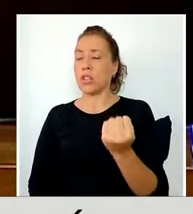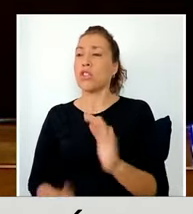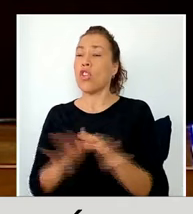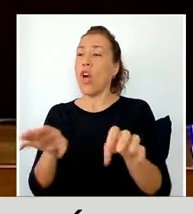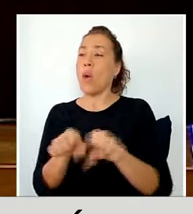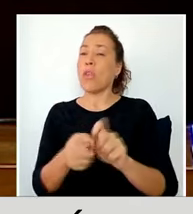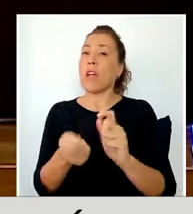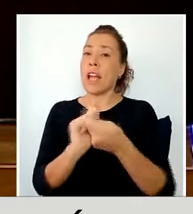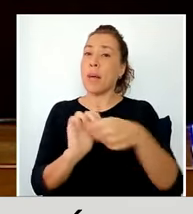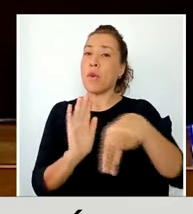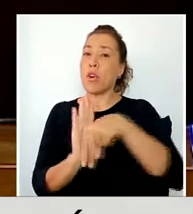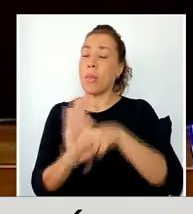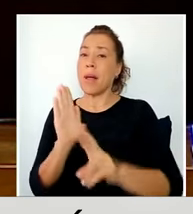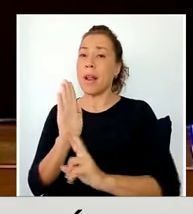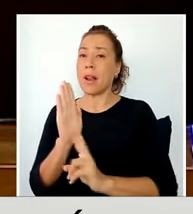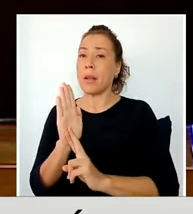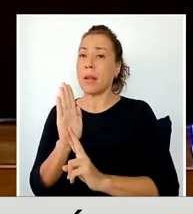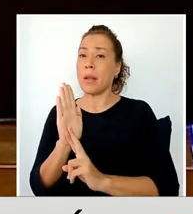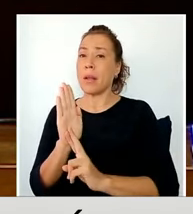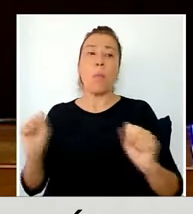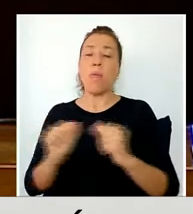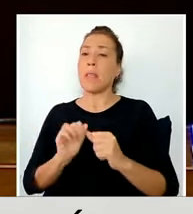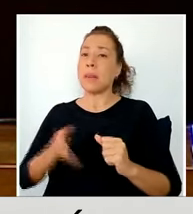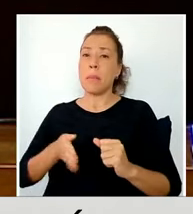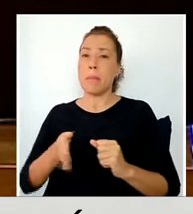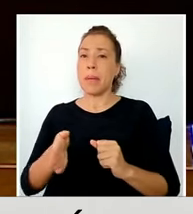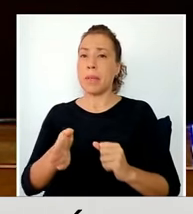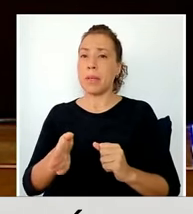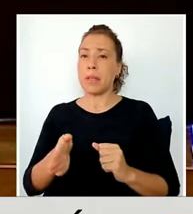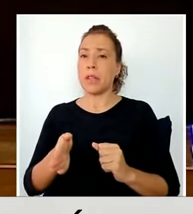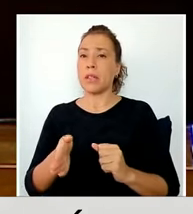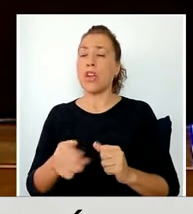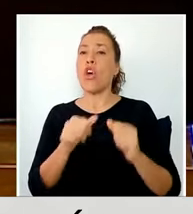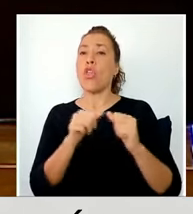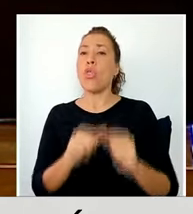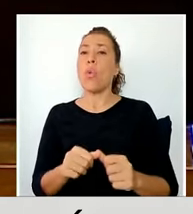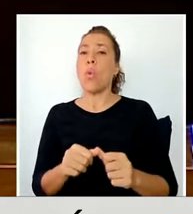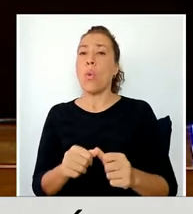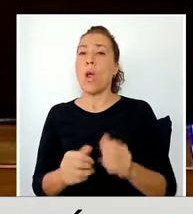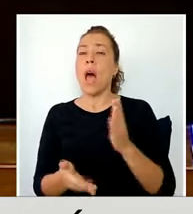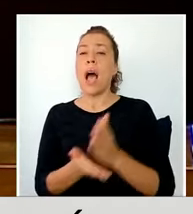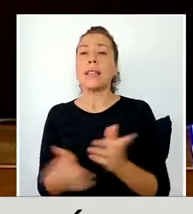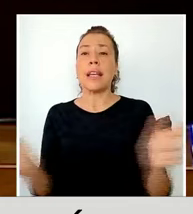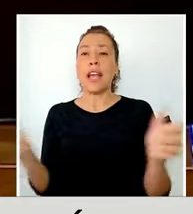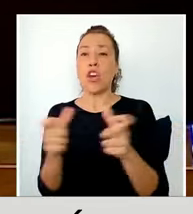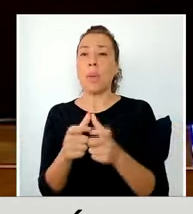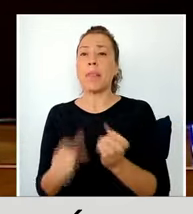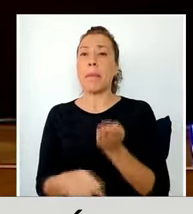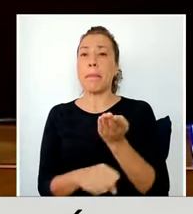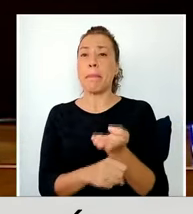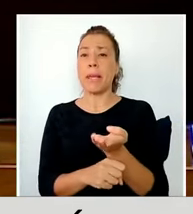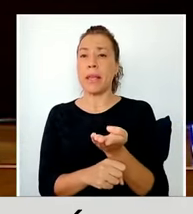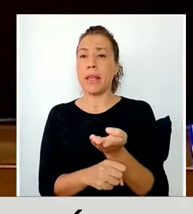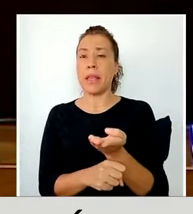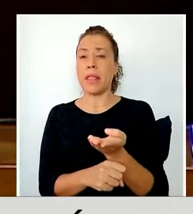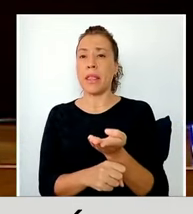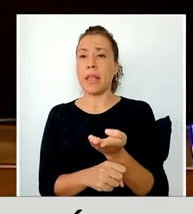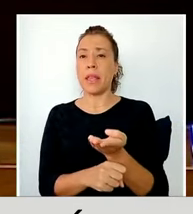norma del reglamento no puede ser permanente dura mientras un comité pide que se